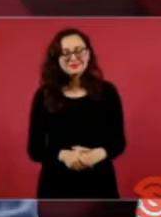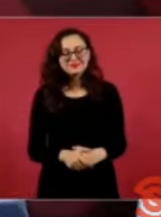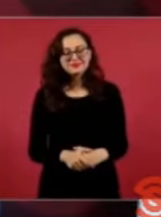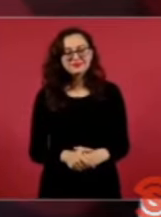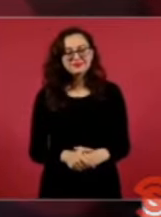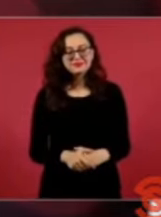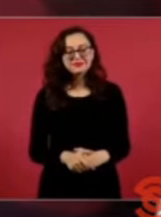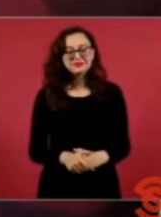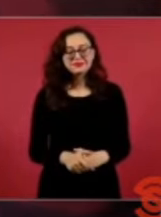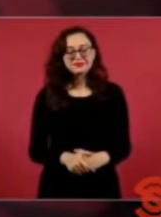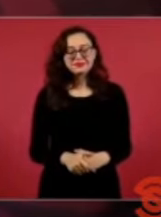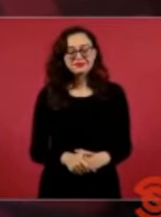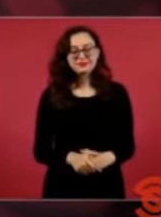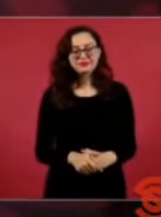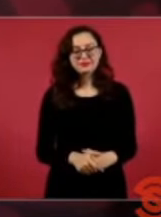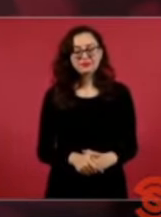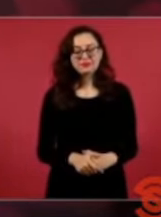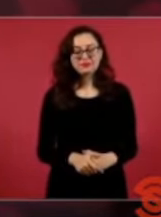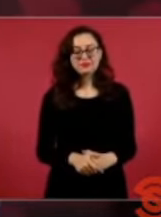Vimos